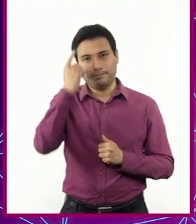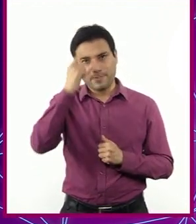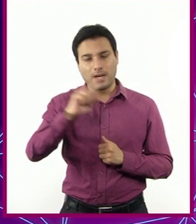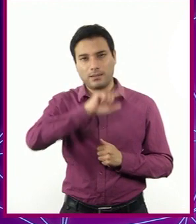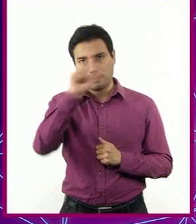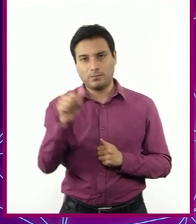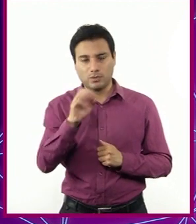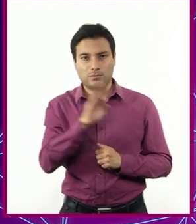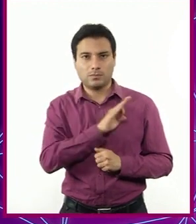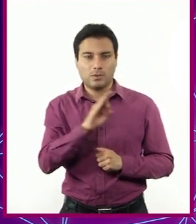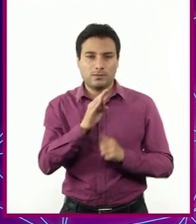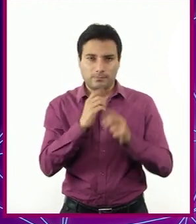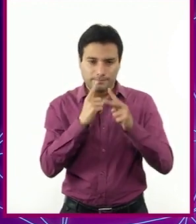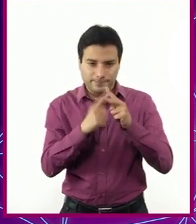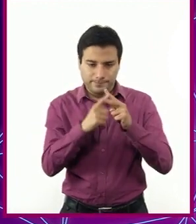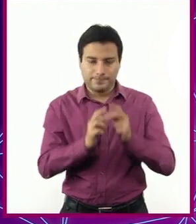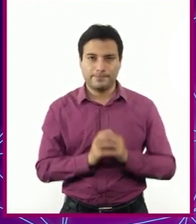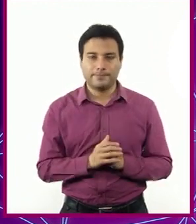y verificables.